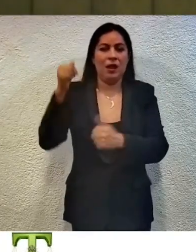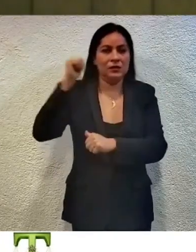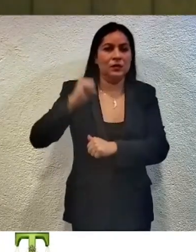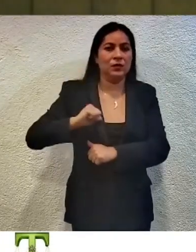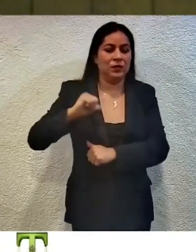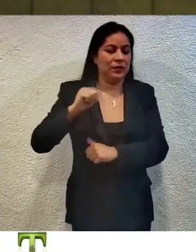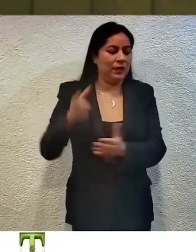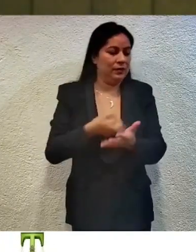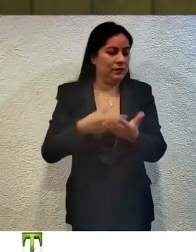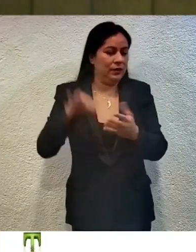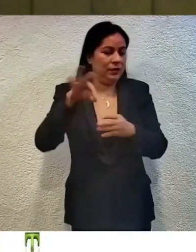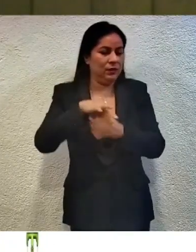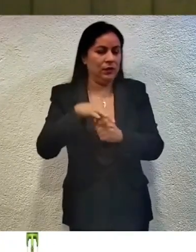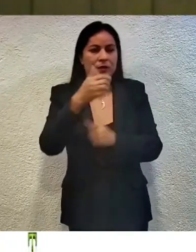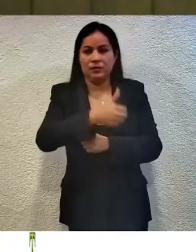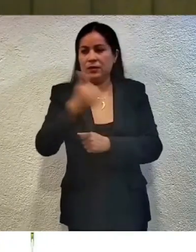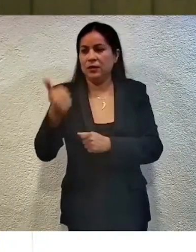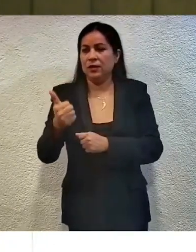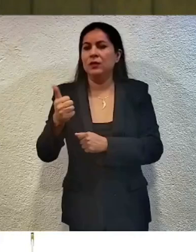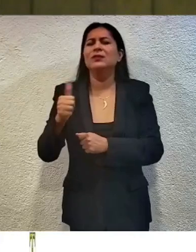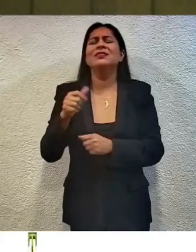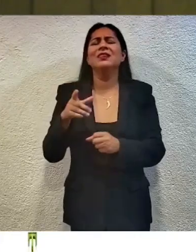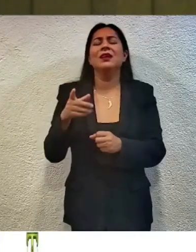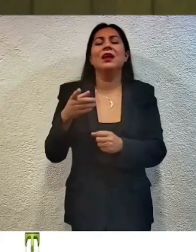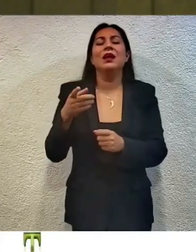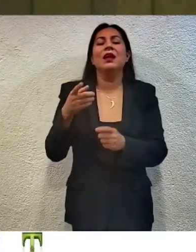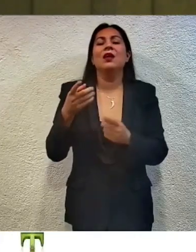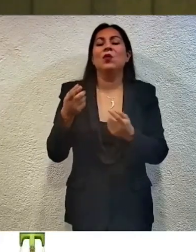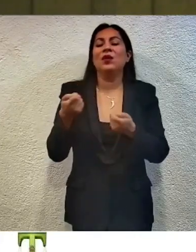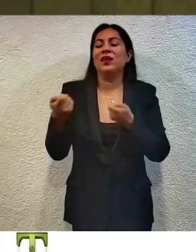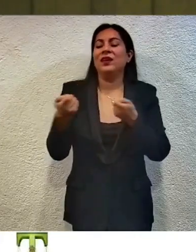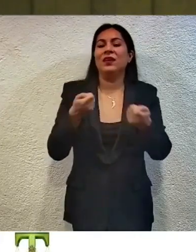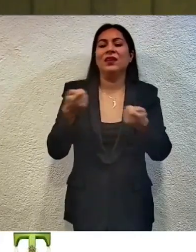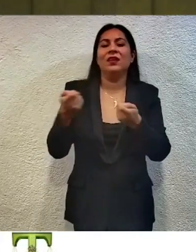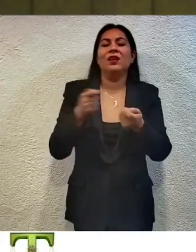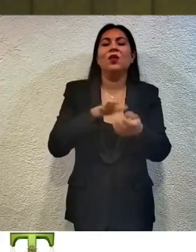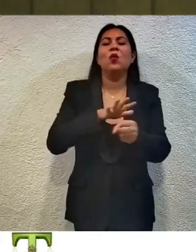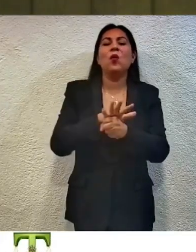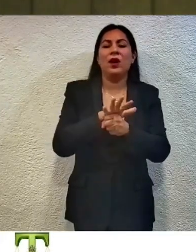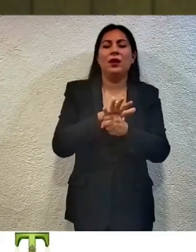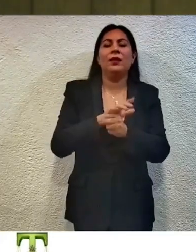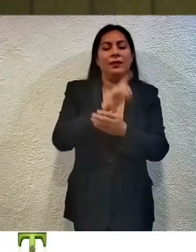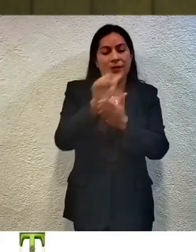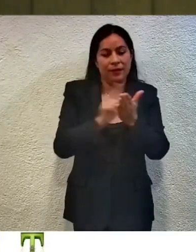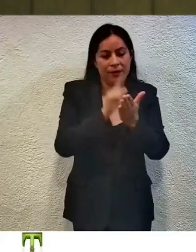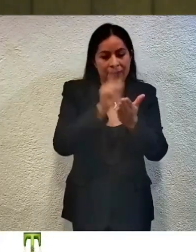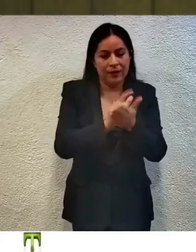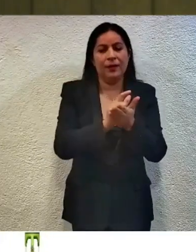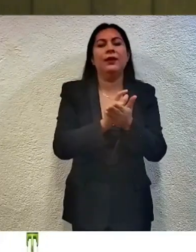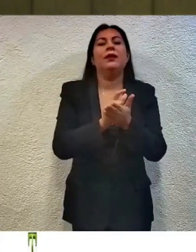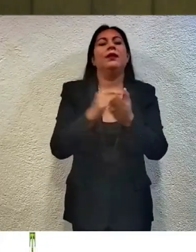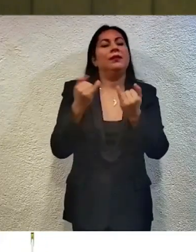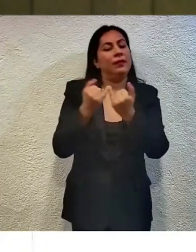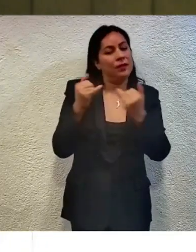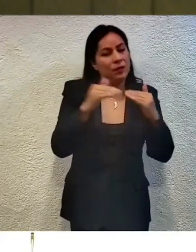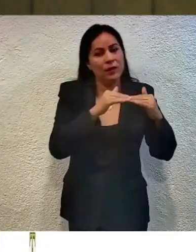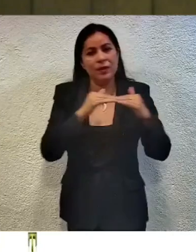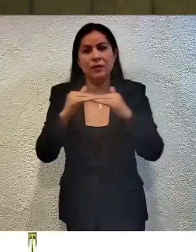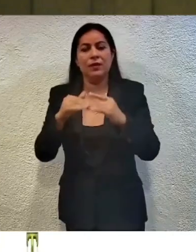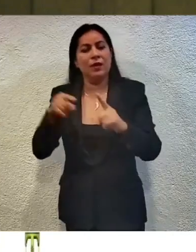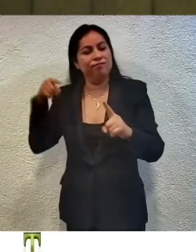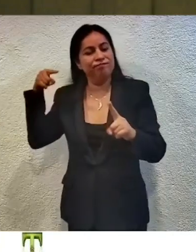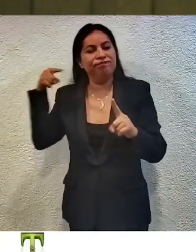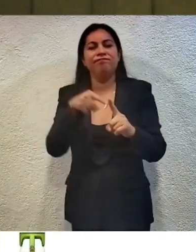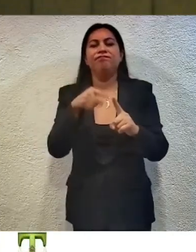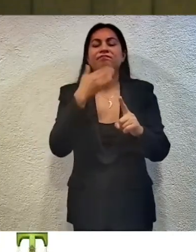autoridades electorales serán principios rectores los de legalidad, imparcialidad,